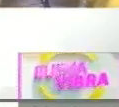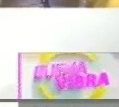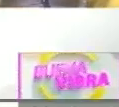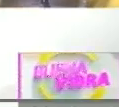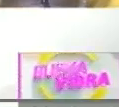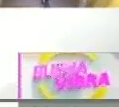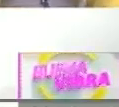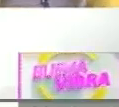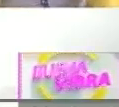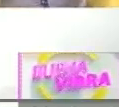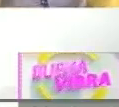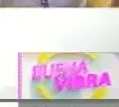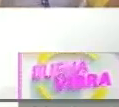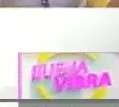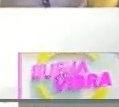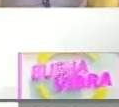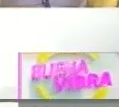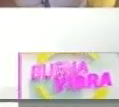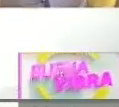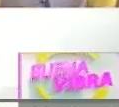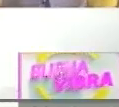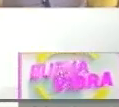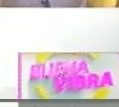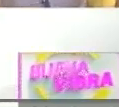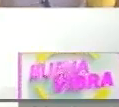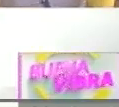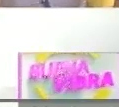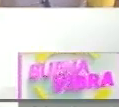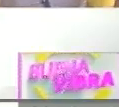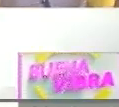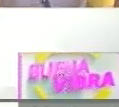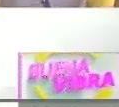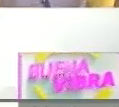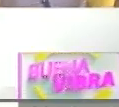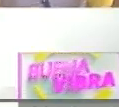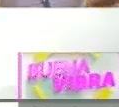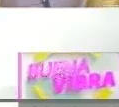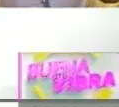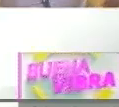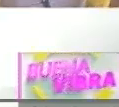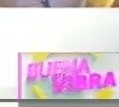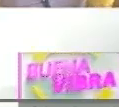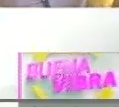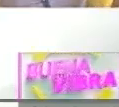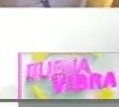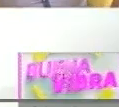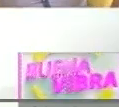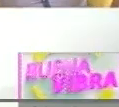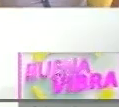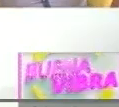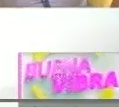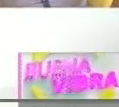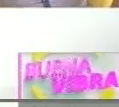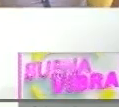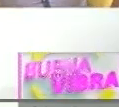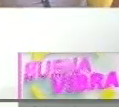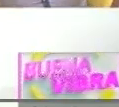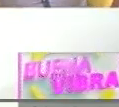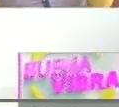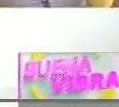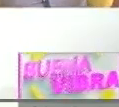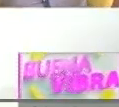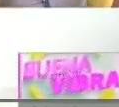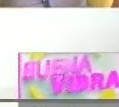Un Solo Pueblo, Viva Venezuela, a esa parranda yo le hice un homenaje que se grabó con la agrupación Francisco Pacheco y su pueblo y